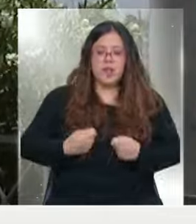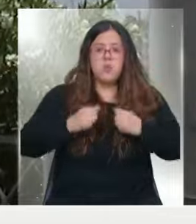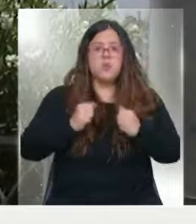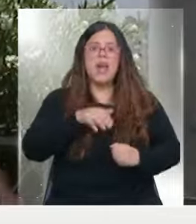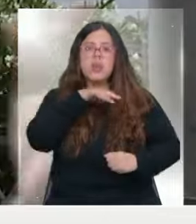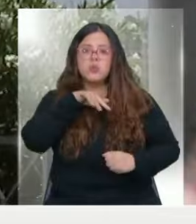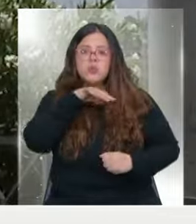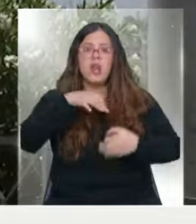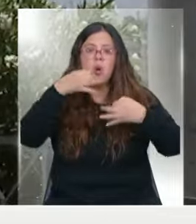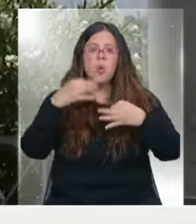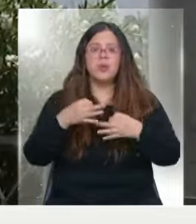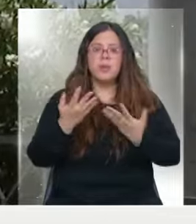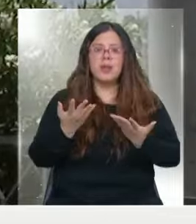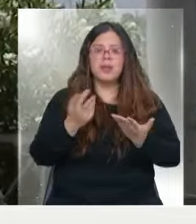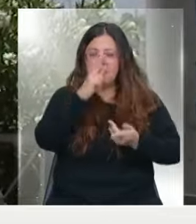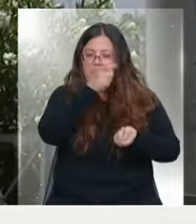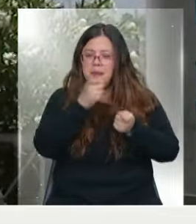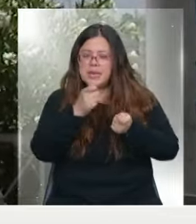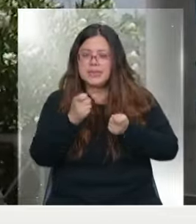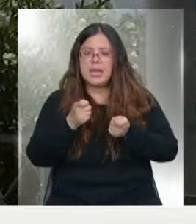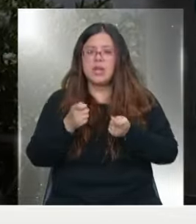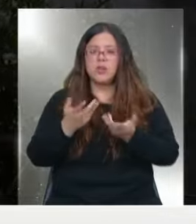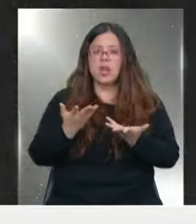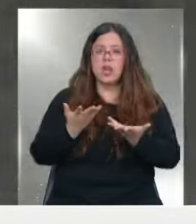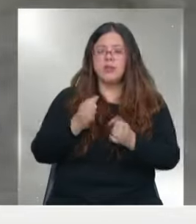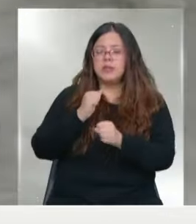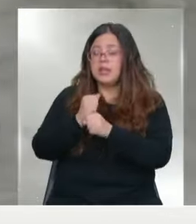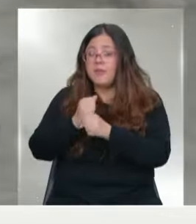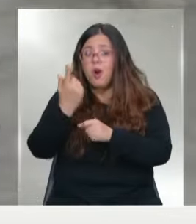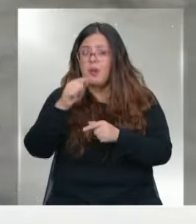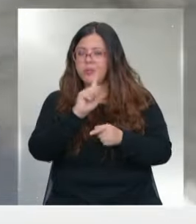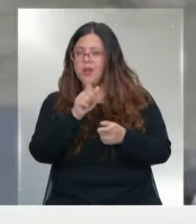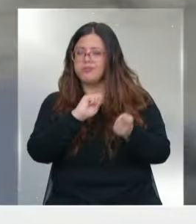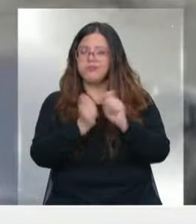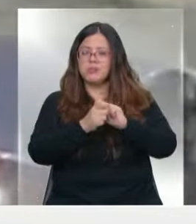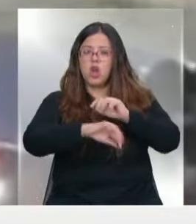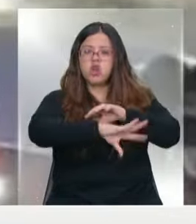ocuparlo, ¿cierto?, para poder robar, para poder hacer algún tipo de delito.